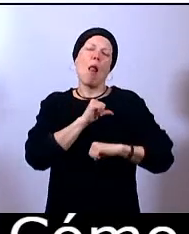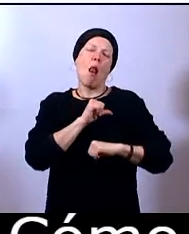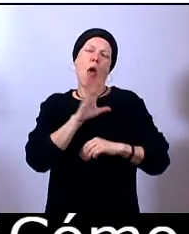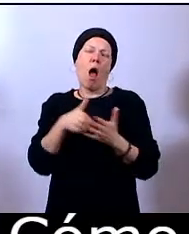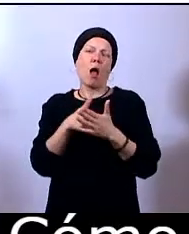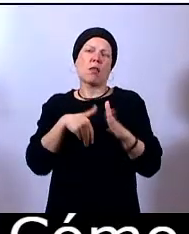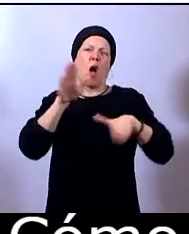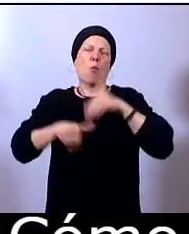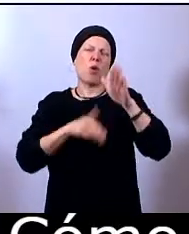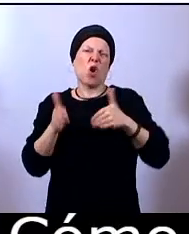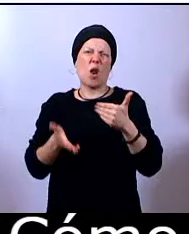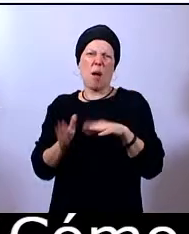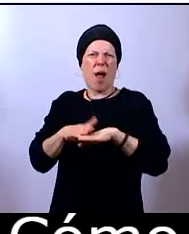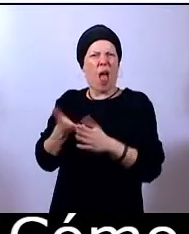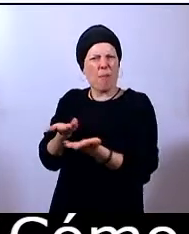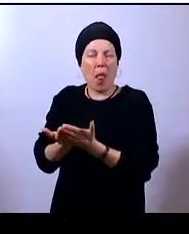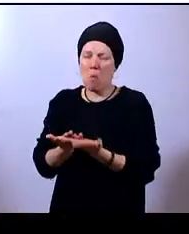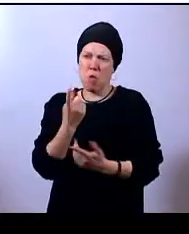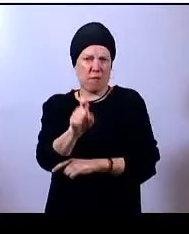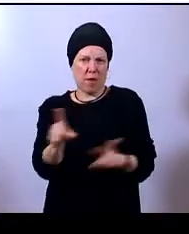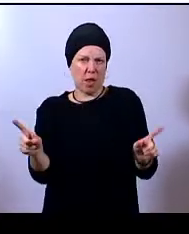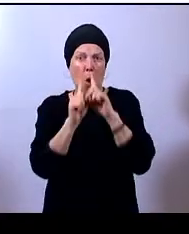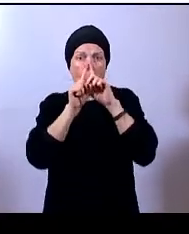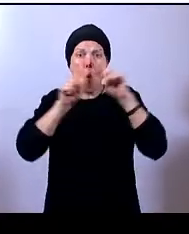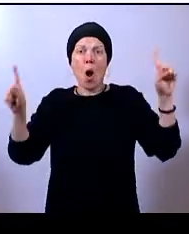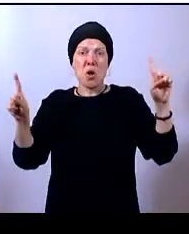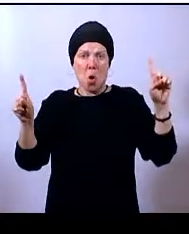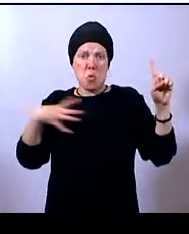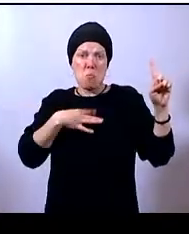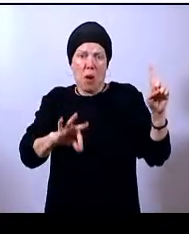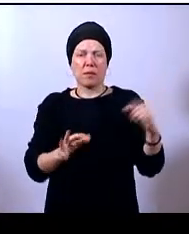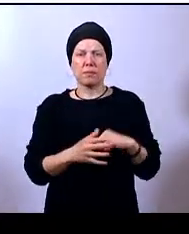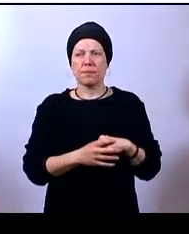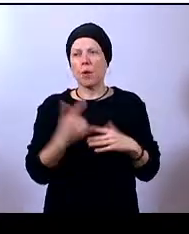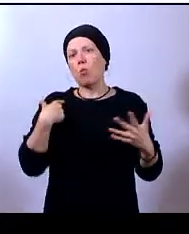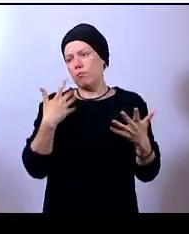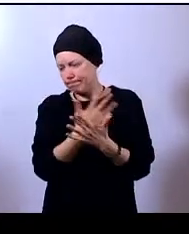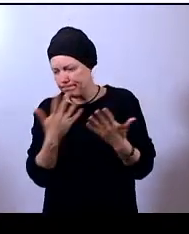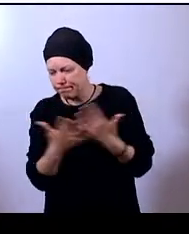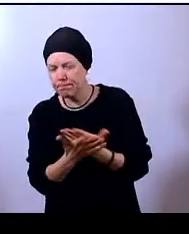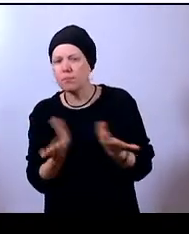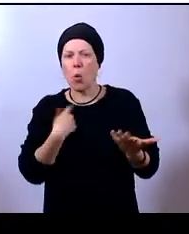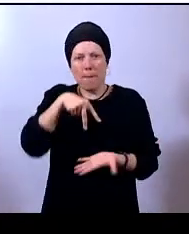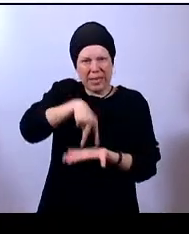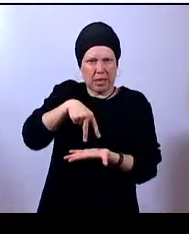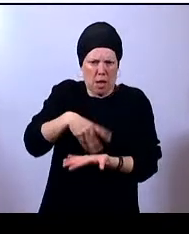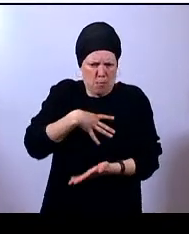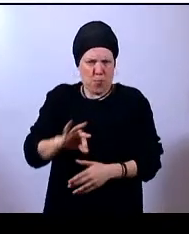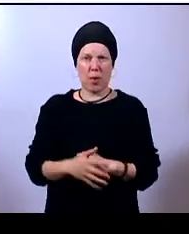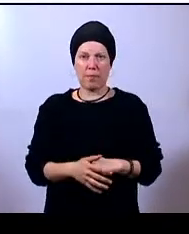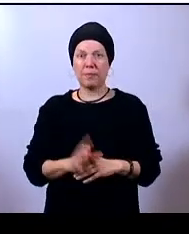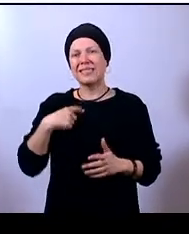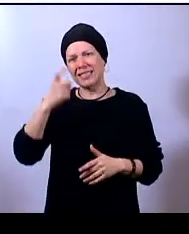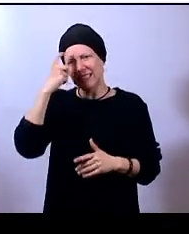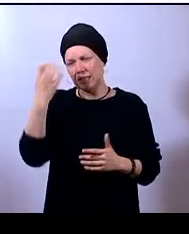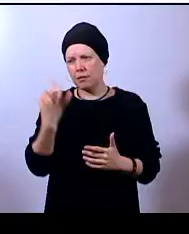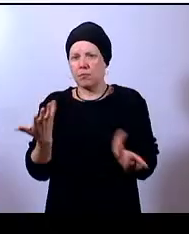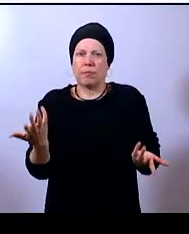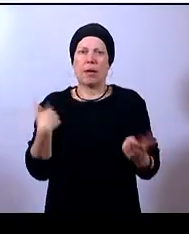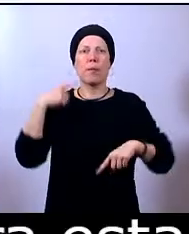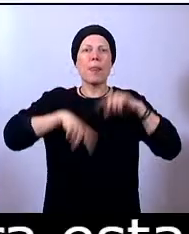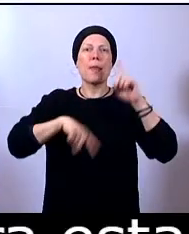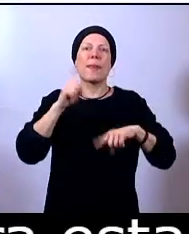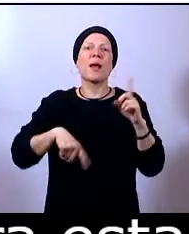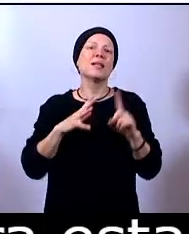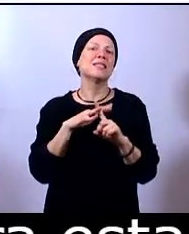para solicitar esta opción del teletrabajo. Es combinado, lógicamente, con el presencial y se tienen en cuenta las casuísticas,